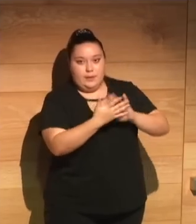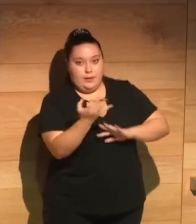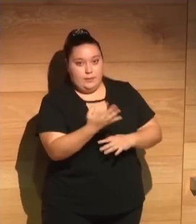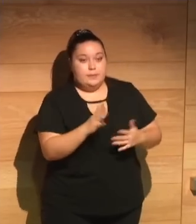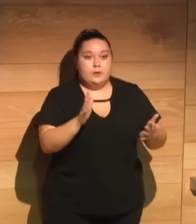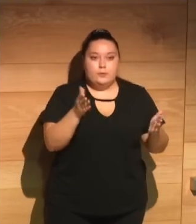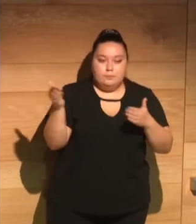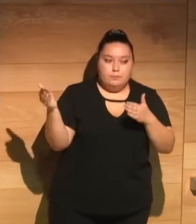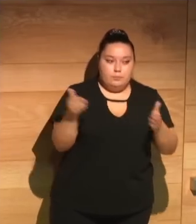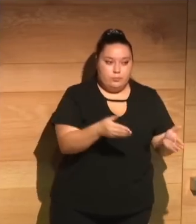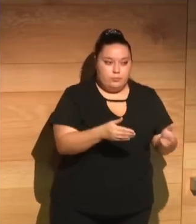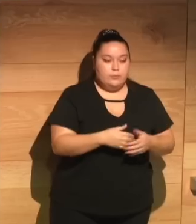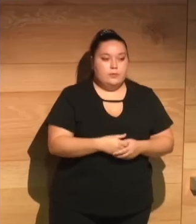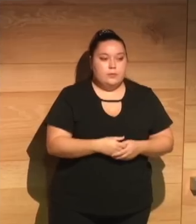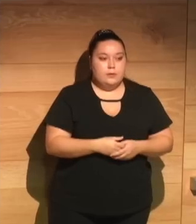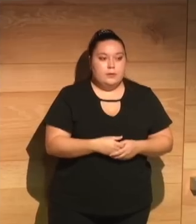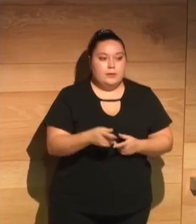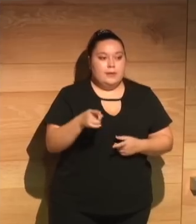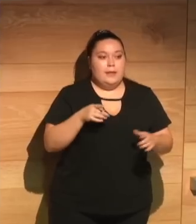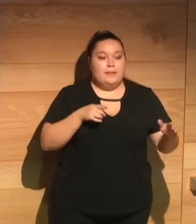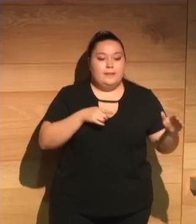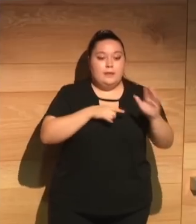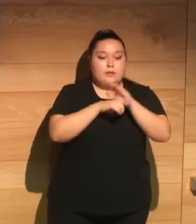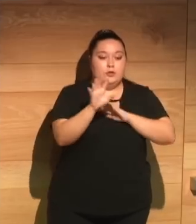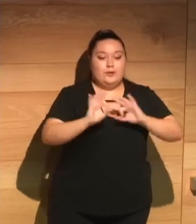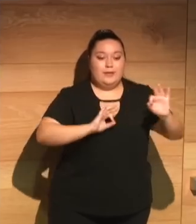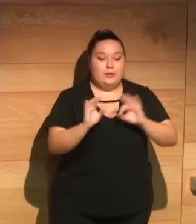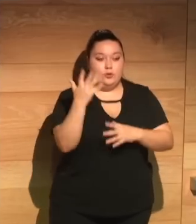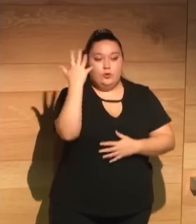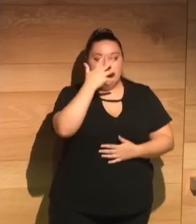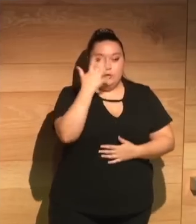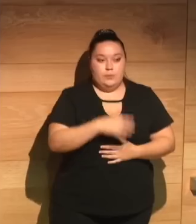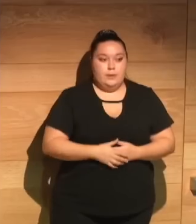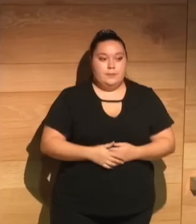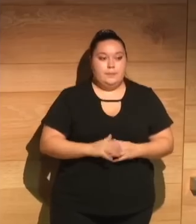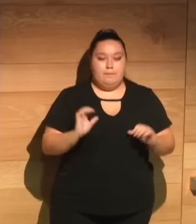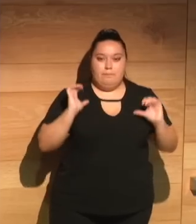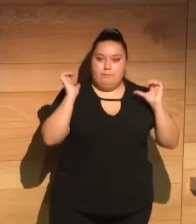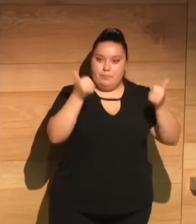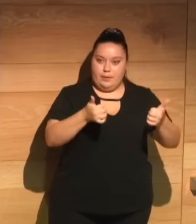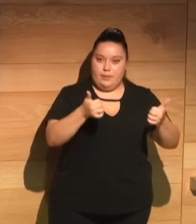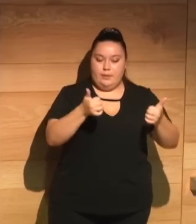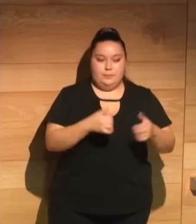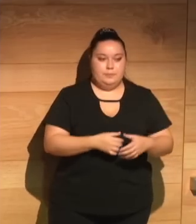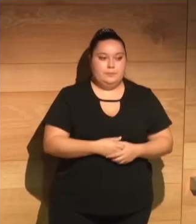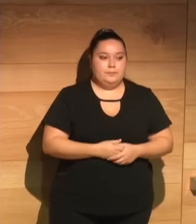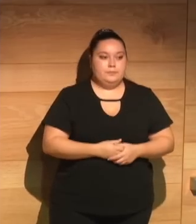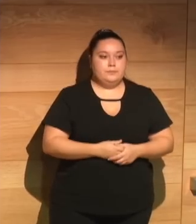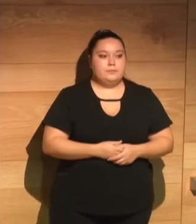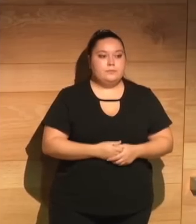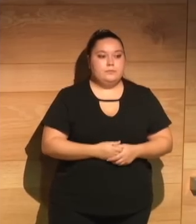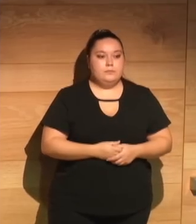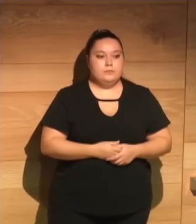Pero vamos con el desarrollo del Teatro de las Sombras, que ya digo, empieza con eso. Con esos primeros argumentos, ¿no?